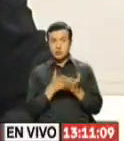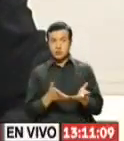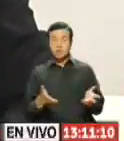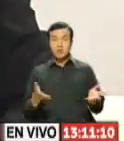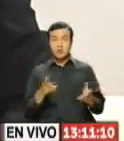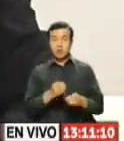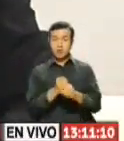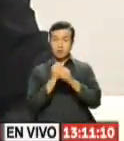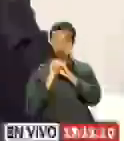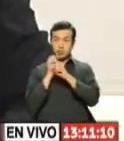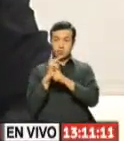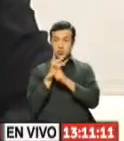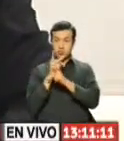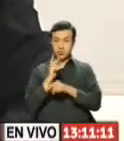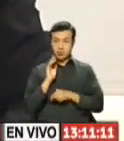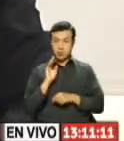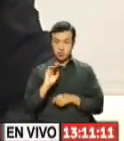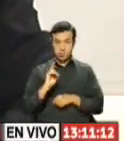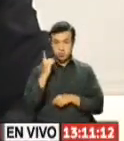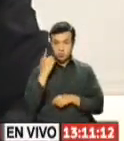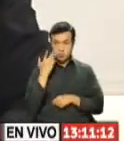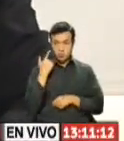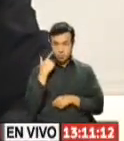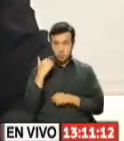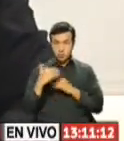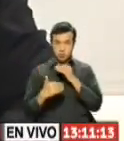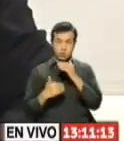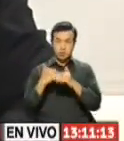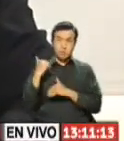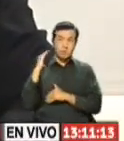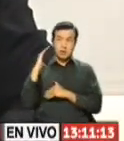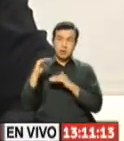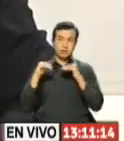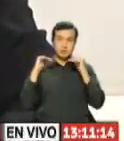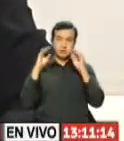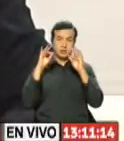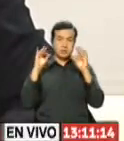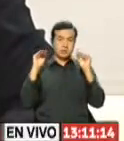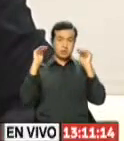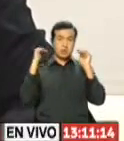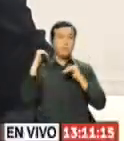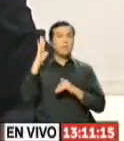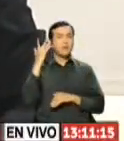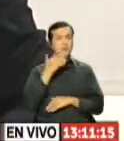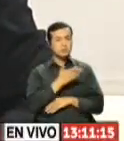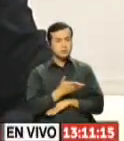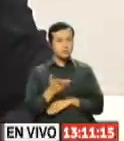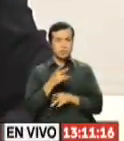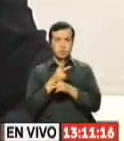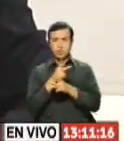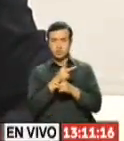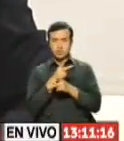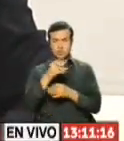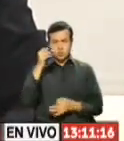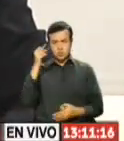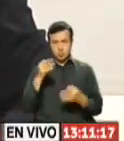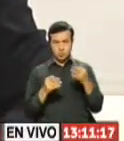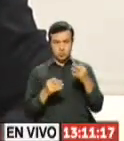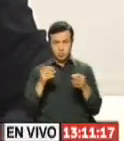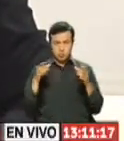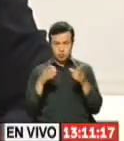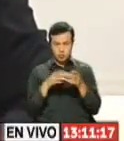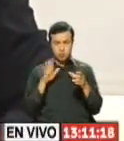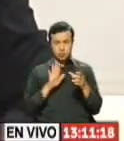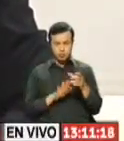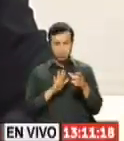responde a la obligación del Consejo de cumplir con los procedimientos en los más altos estándares, sino que estamos hablando del Consejo de la Judicatura, de